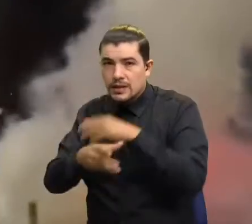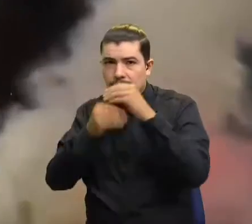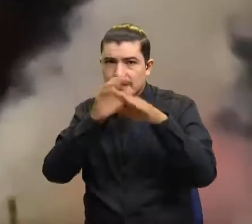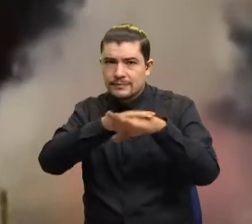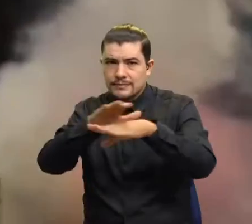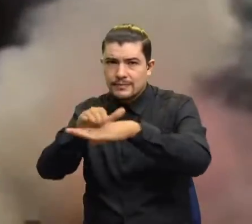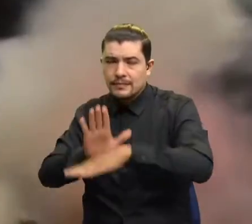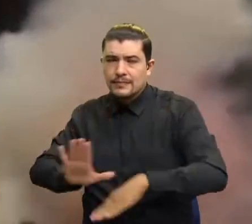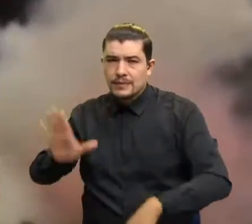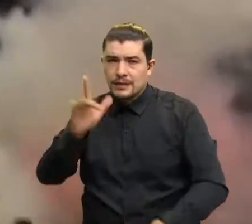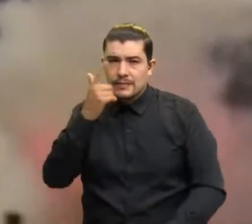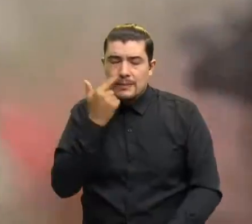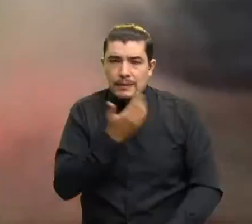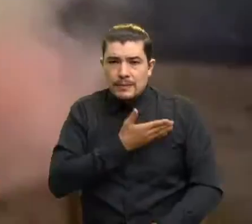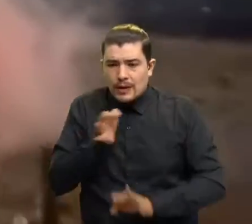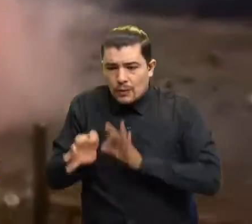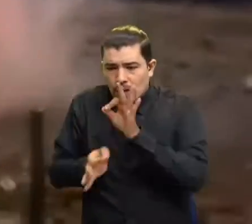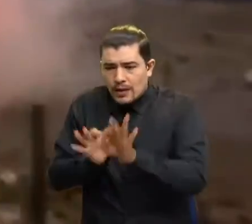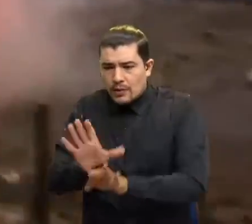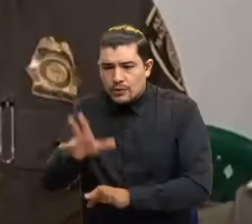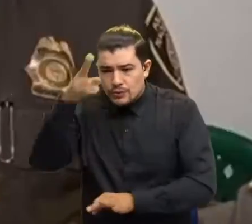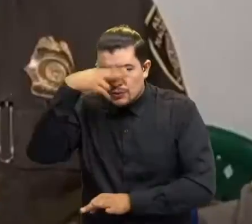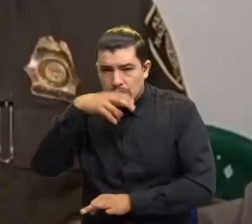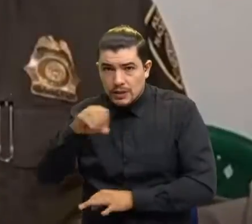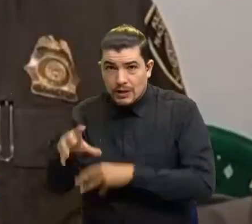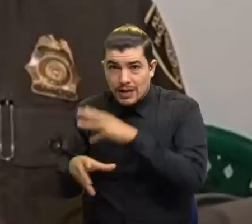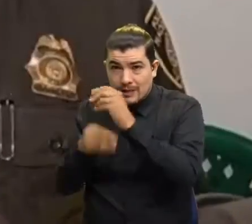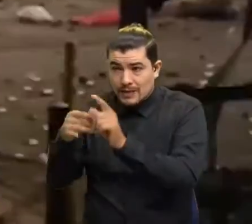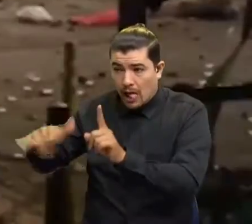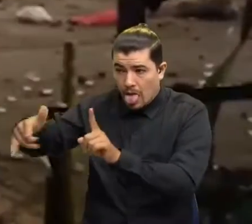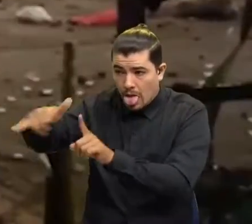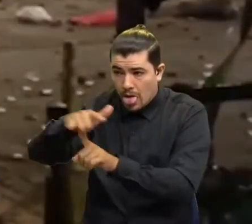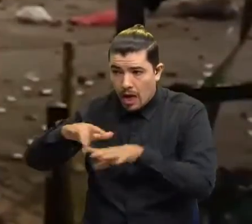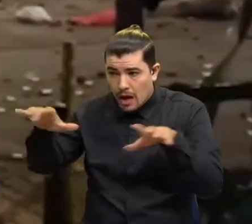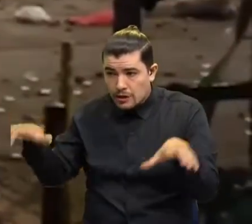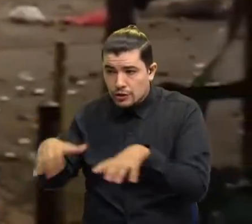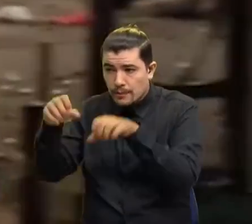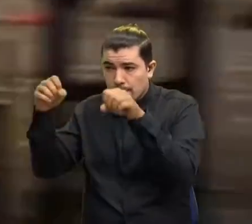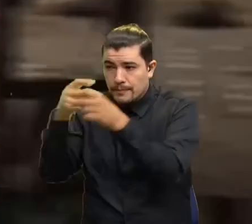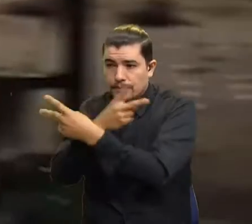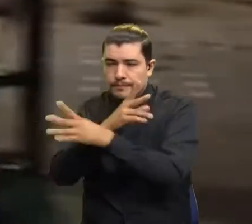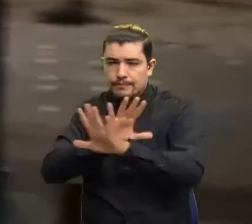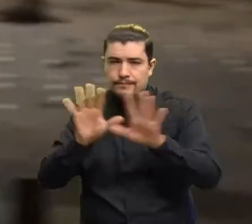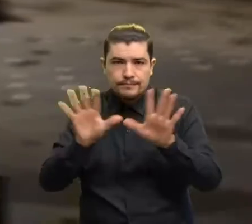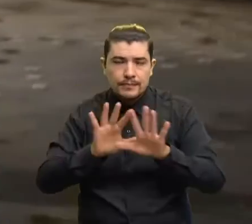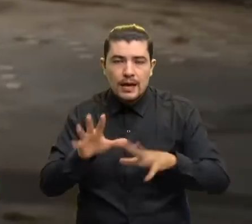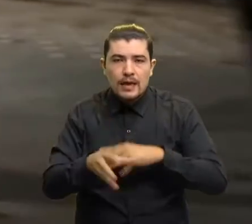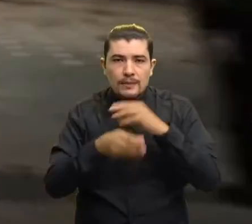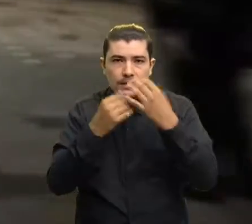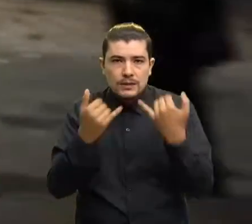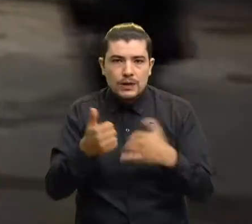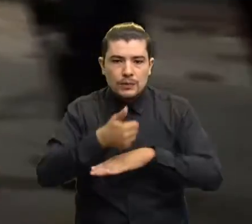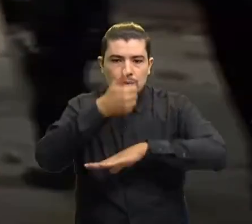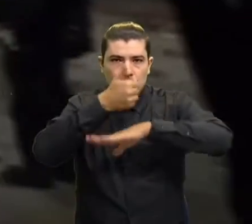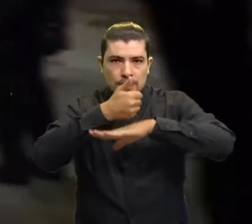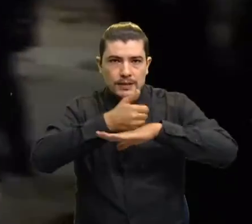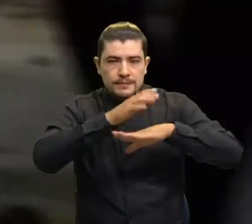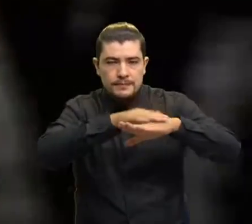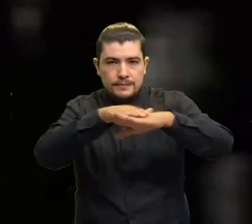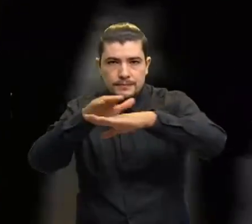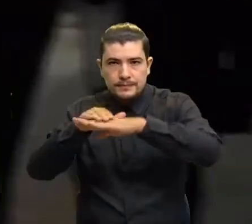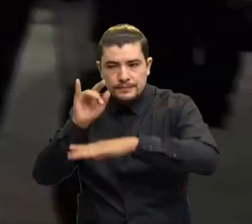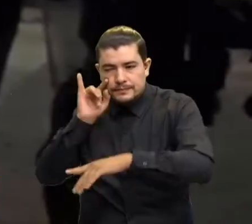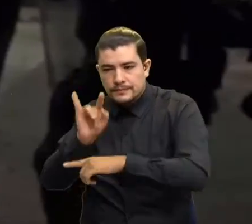cuidado de sus hijos y a que no permitan que se instrumentalicen en actos violentos. Las autoridades retomaron el control de la